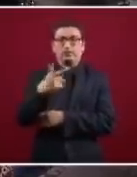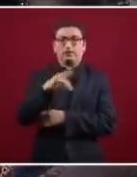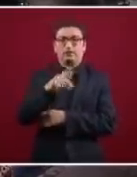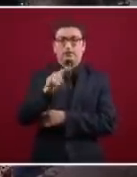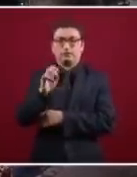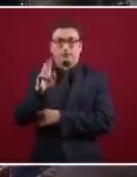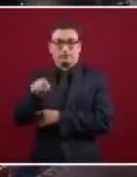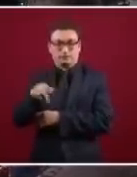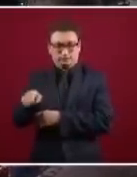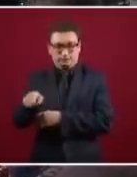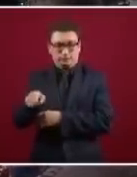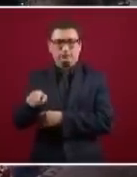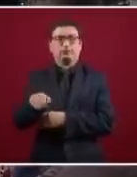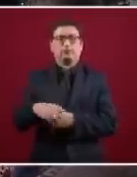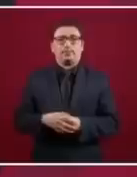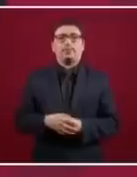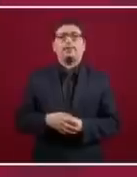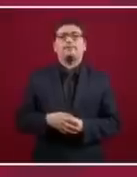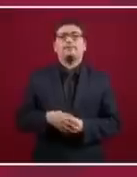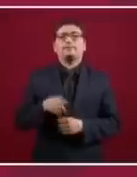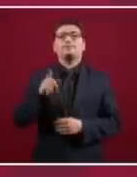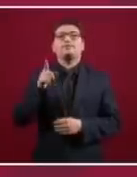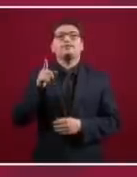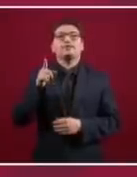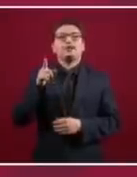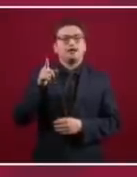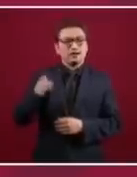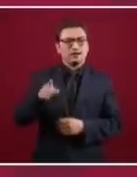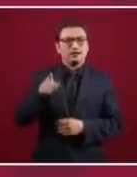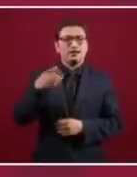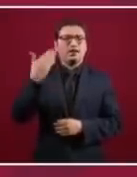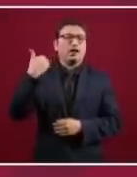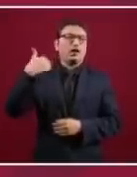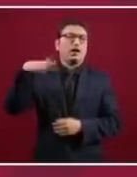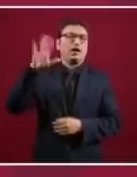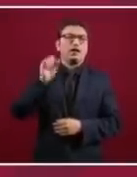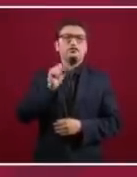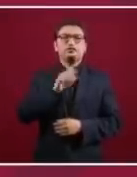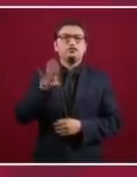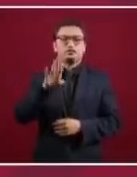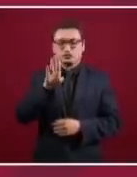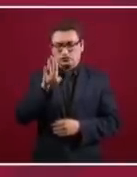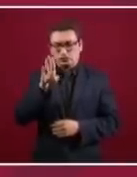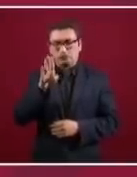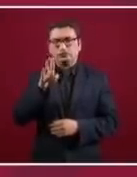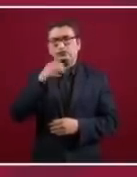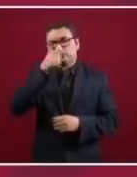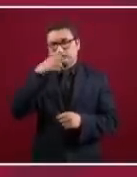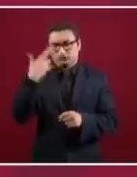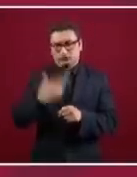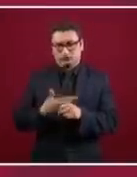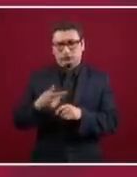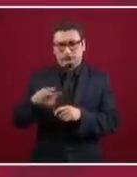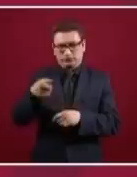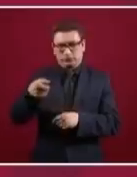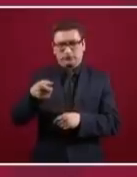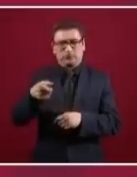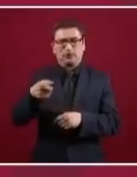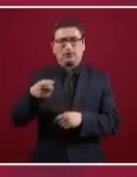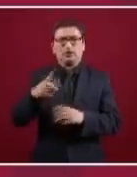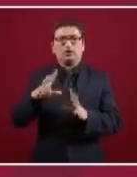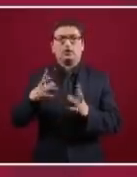gaitán gaitán él fue su secretario con el